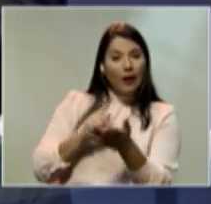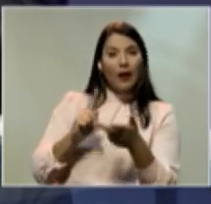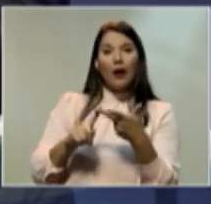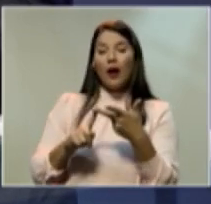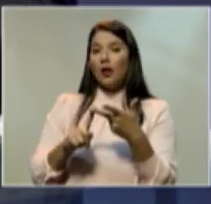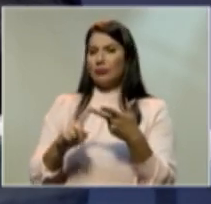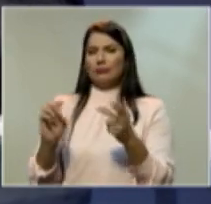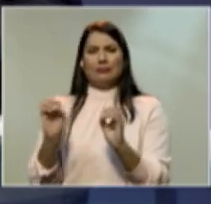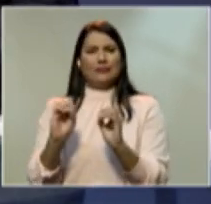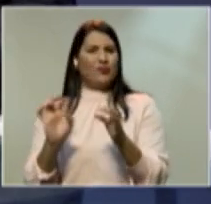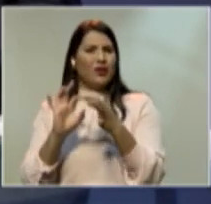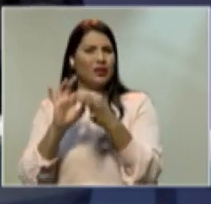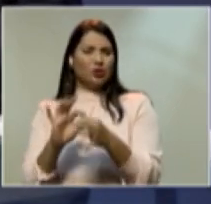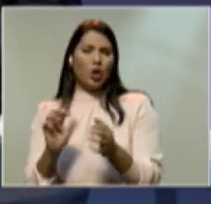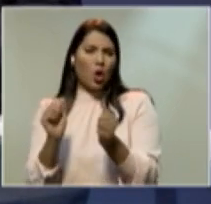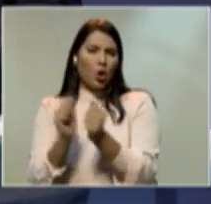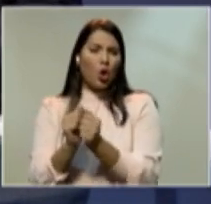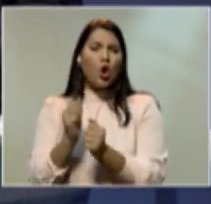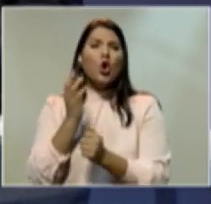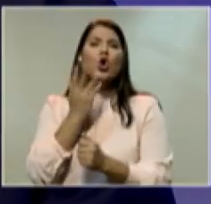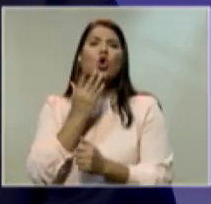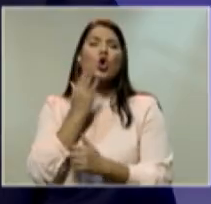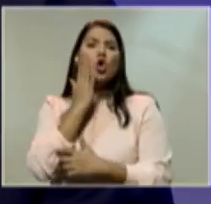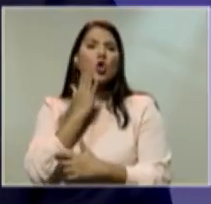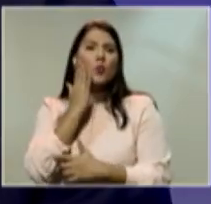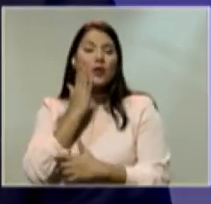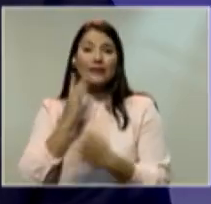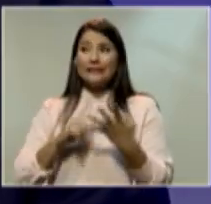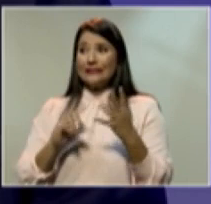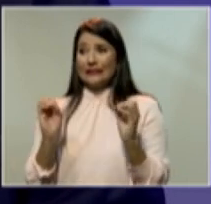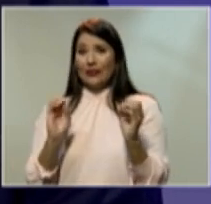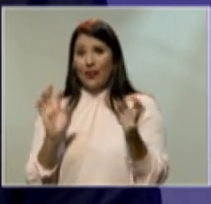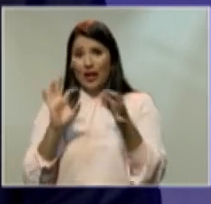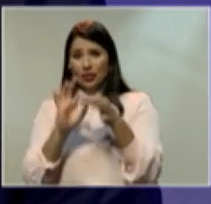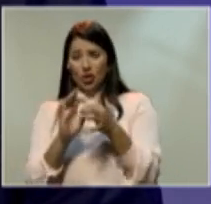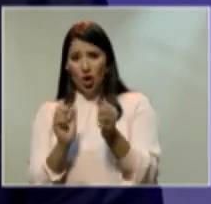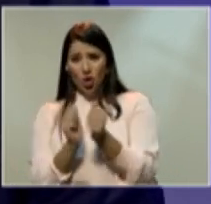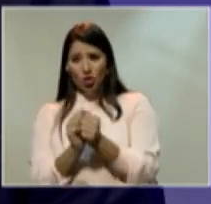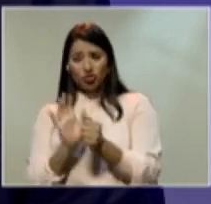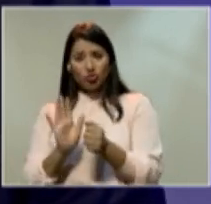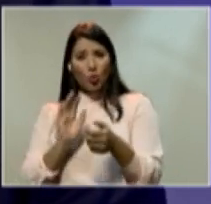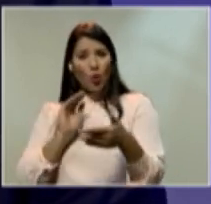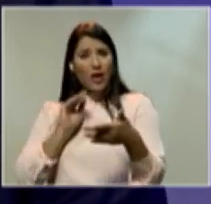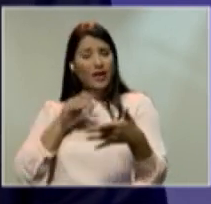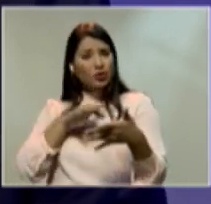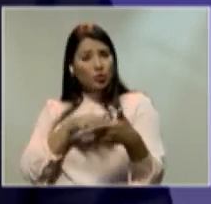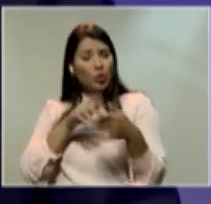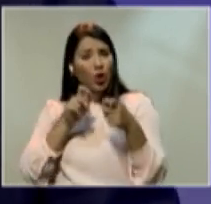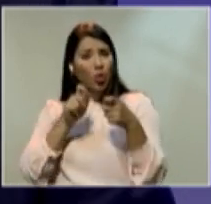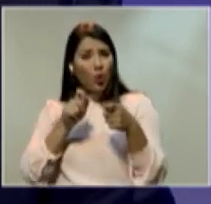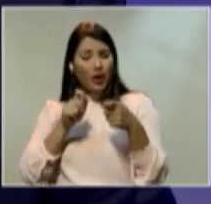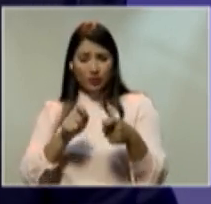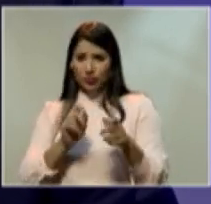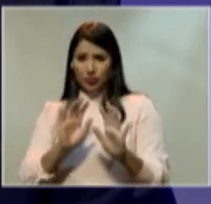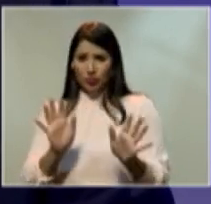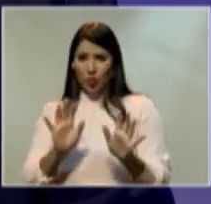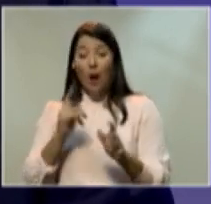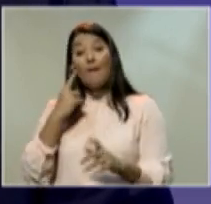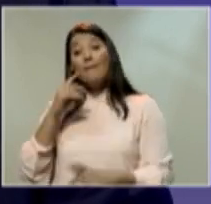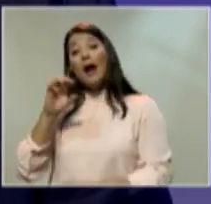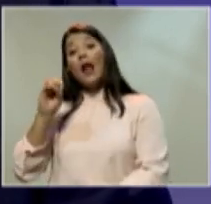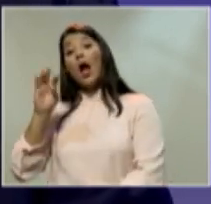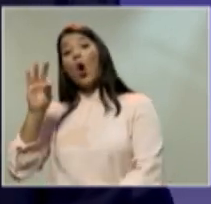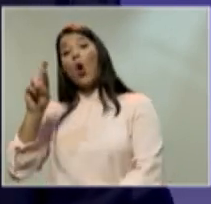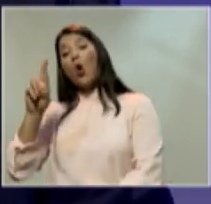económicos, no tiene que ver desde luego con su color de piel, ni siquiera tiene que ver con su formación académica. Para Ortega tenía que